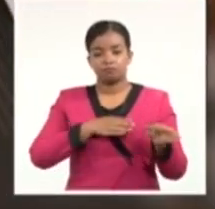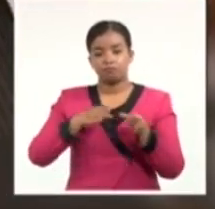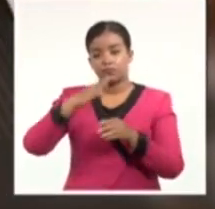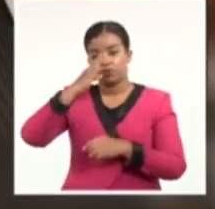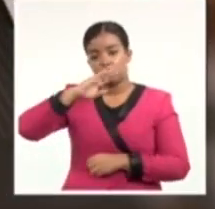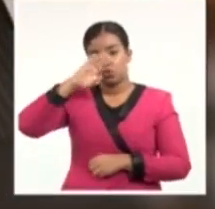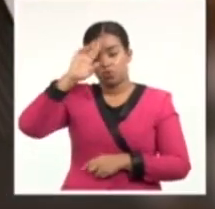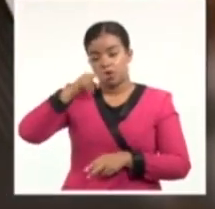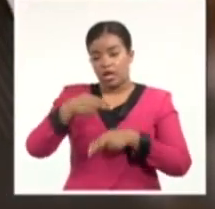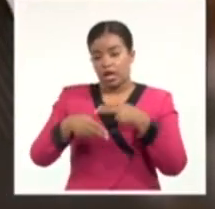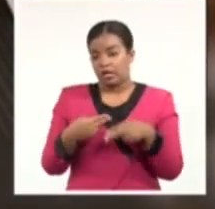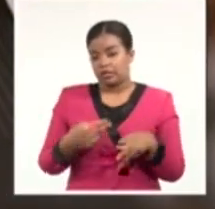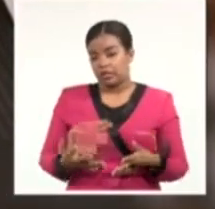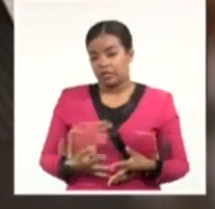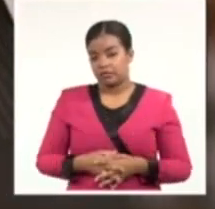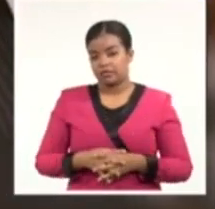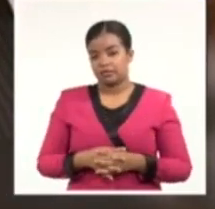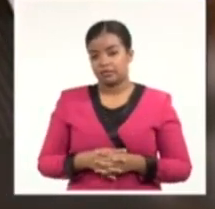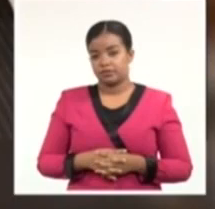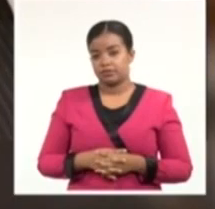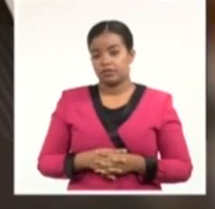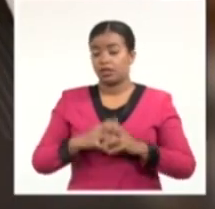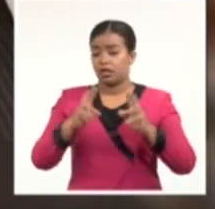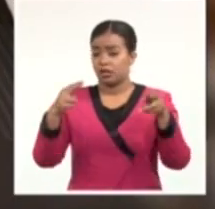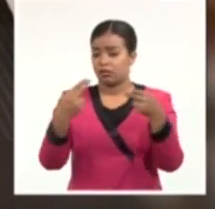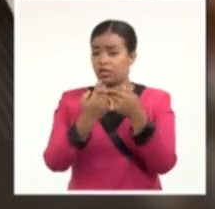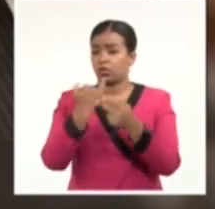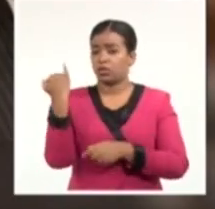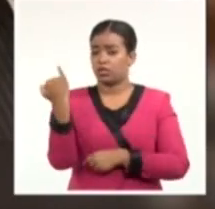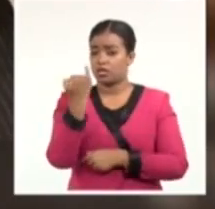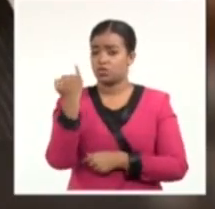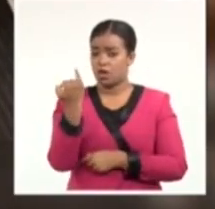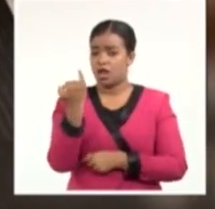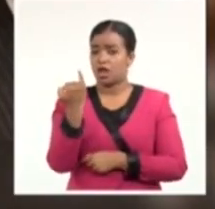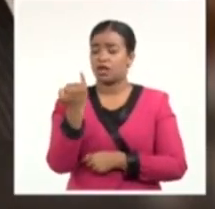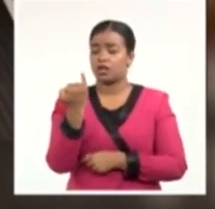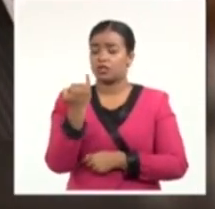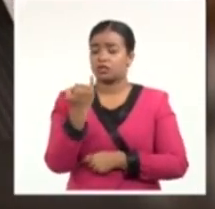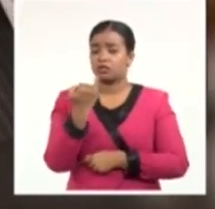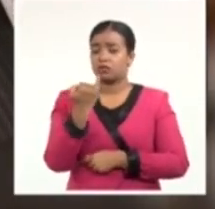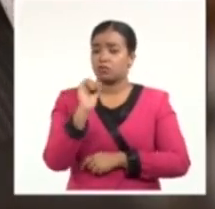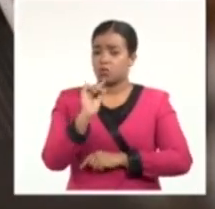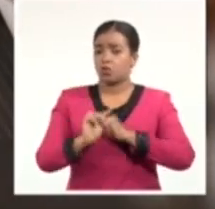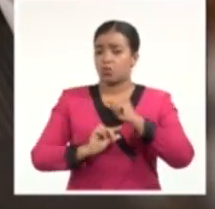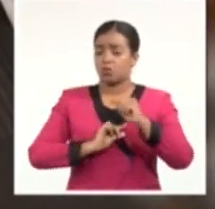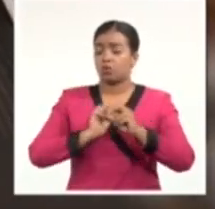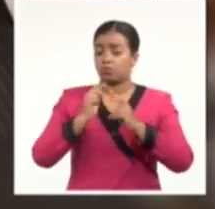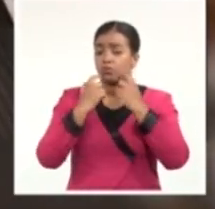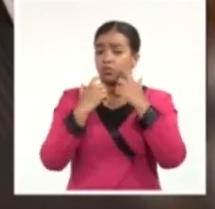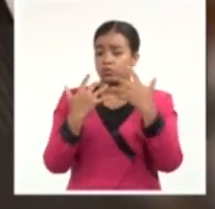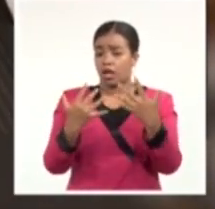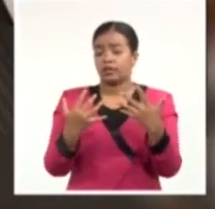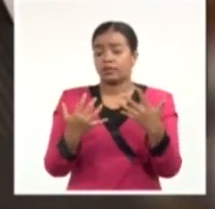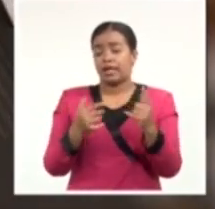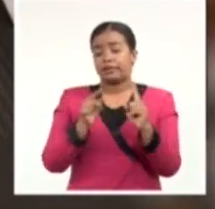producir eventos internacionales importantes con relación a